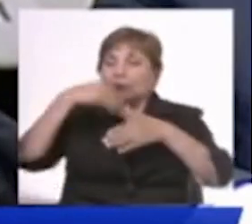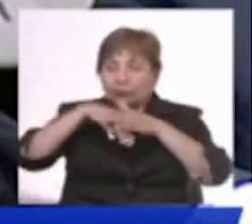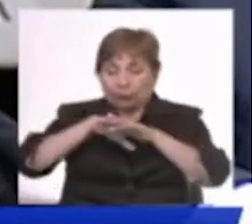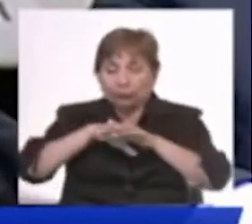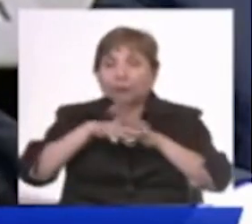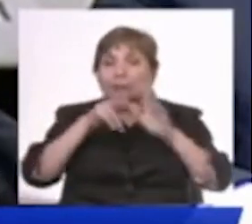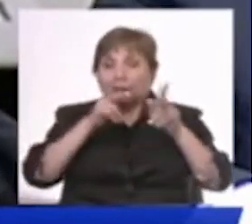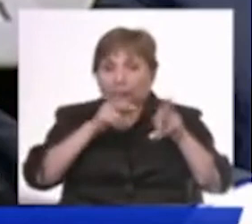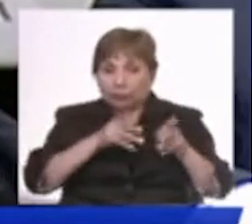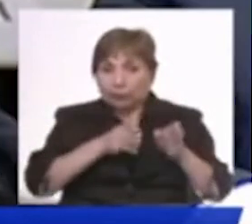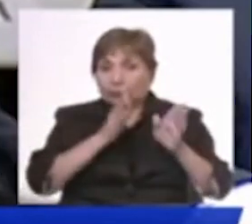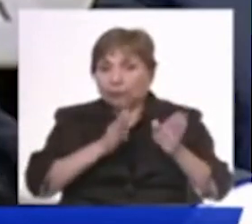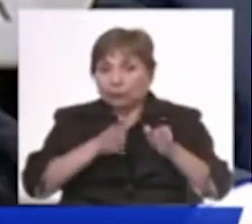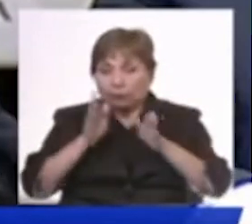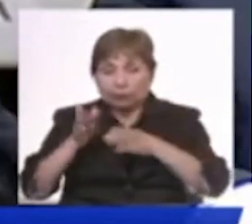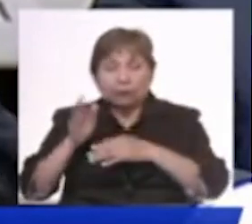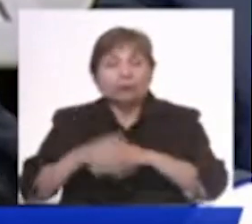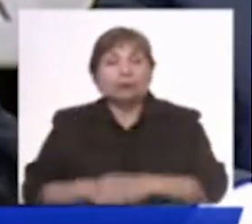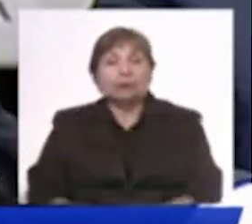de la programación.